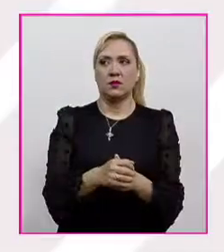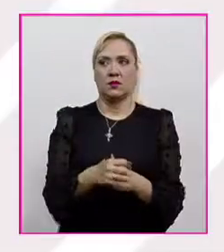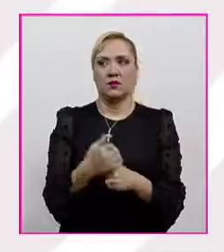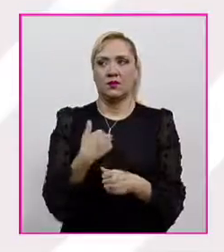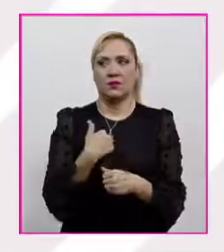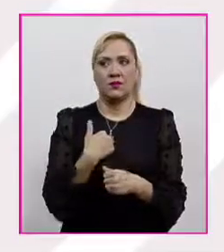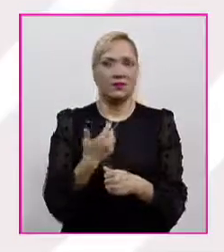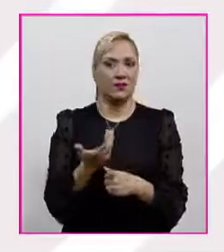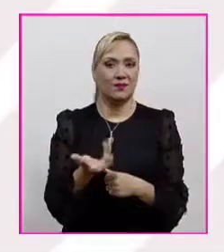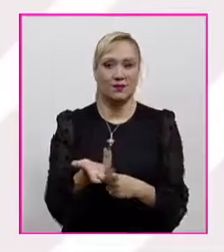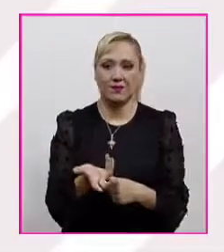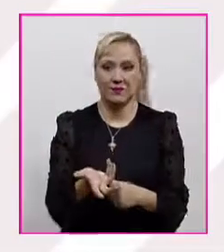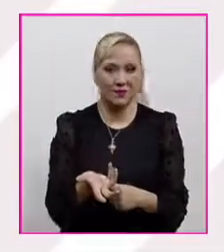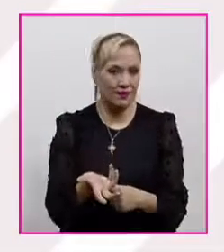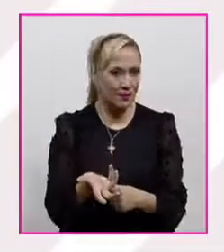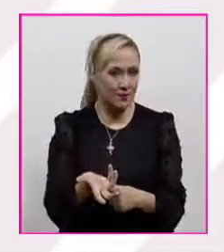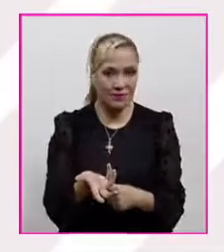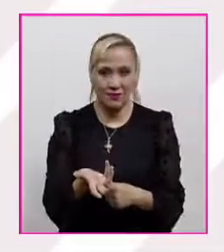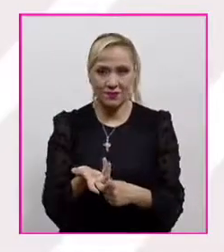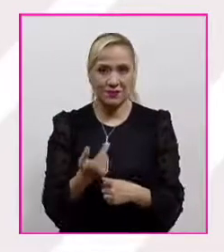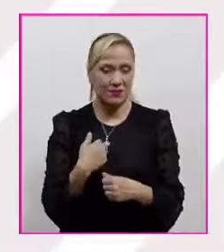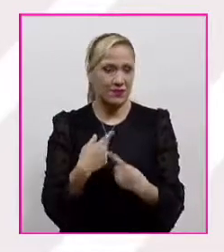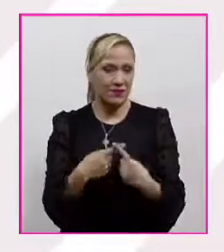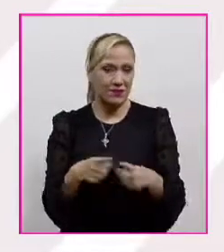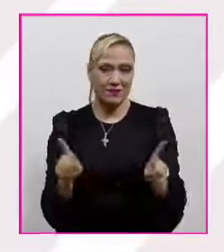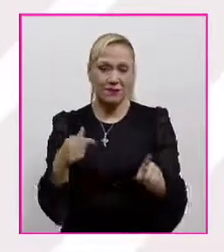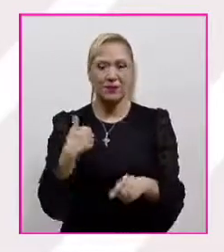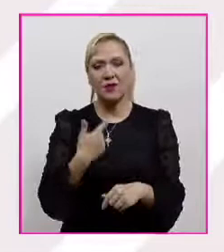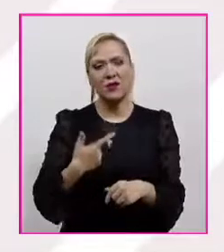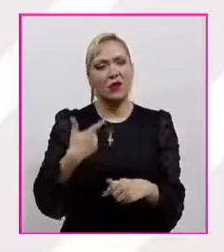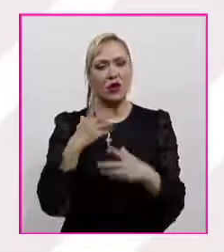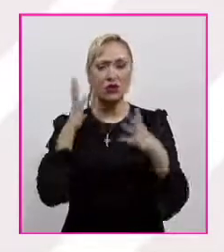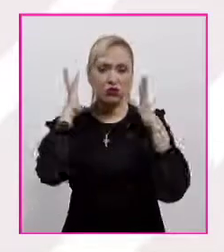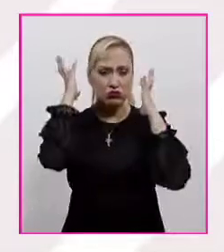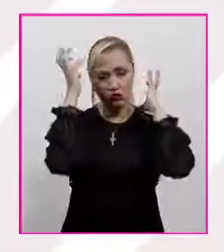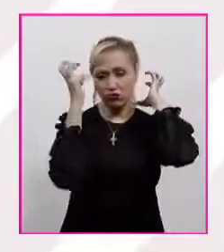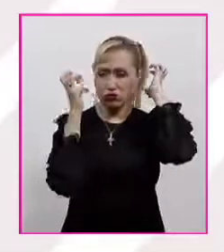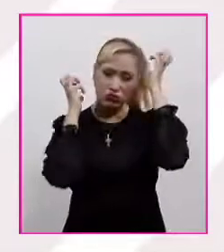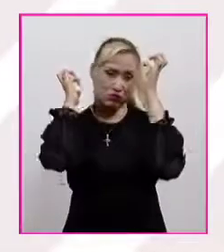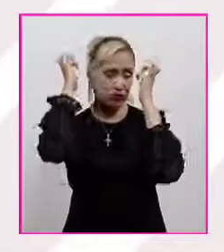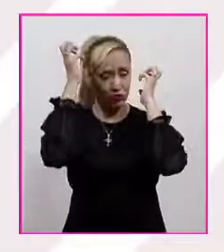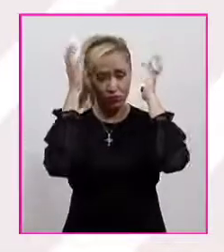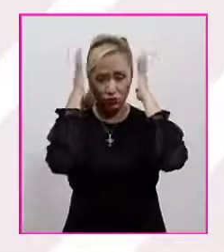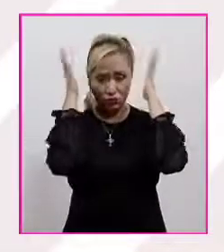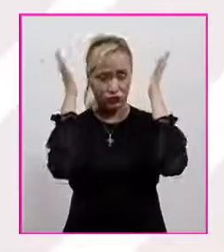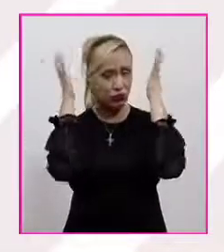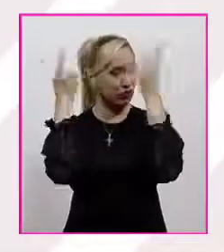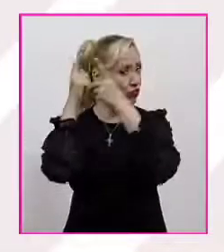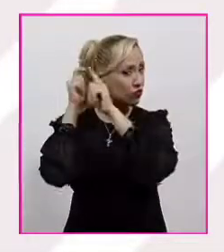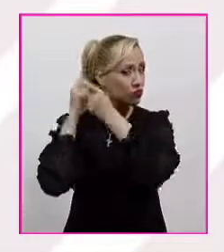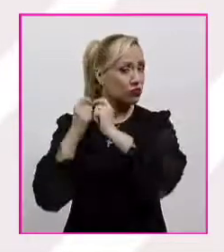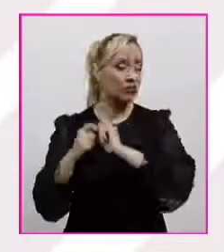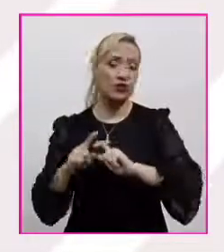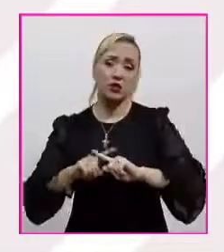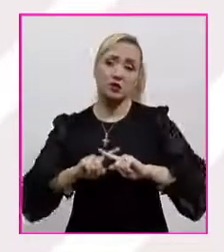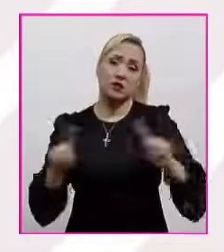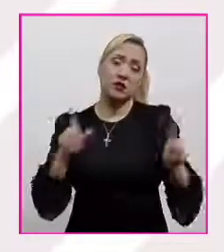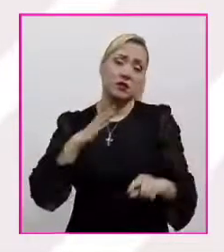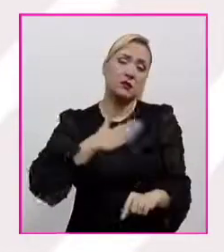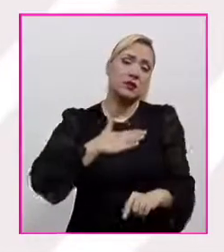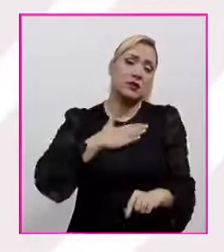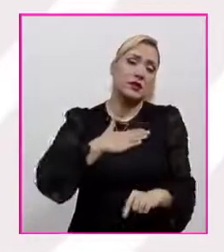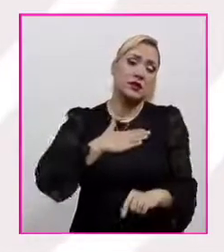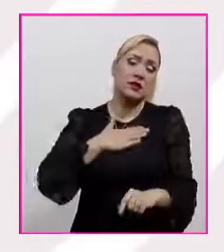cómo nosotros queremos portar nuestro cabello, ¿no? Porque además es un cabello que se peina y se porta distinto por su